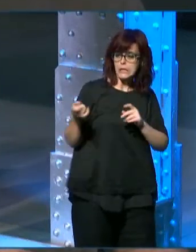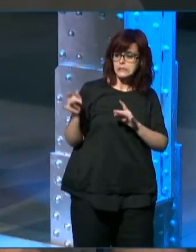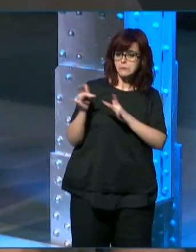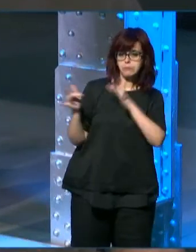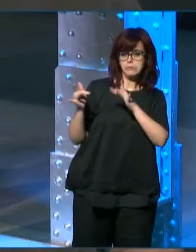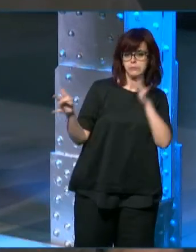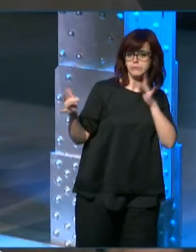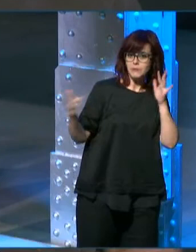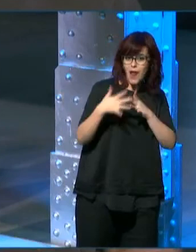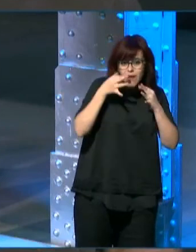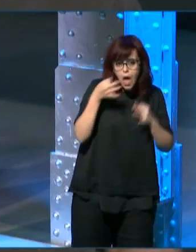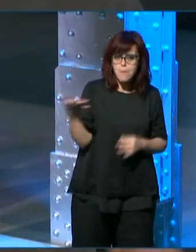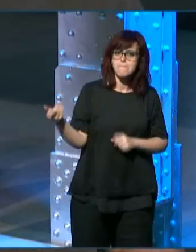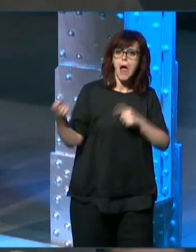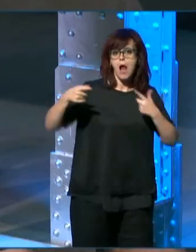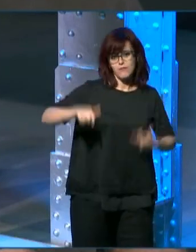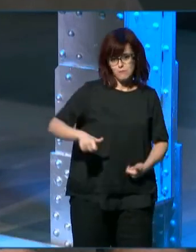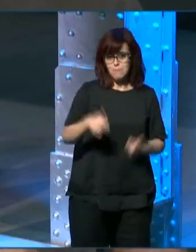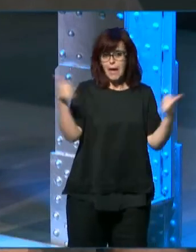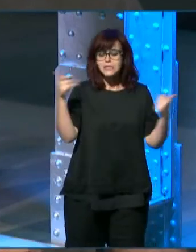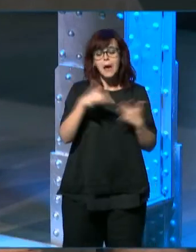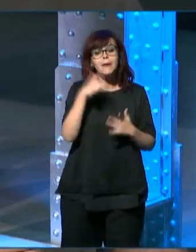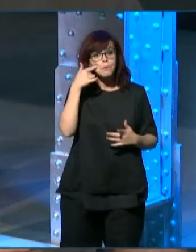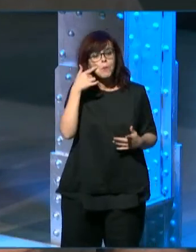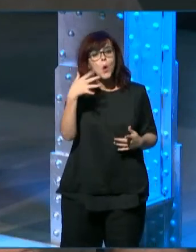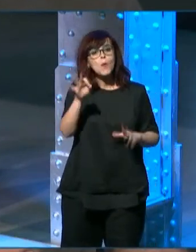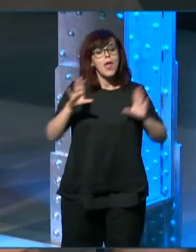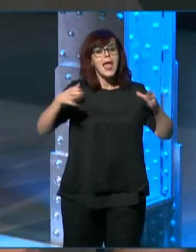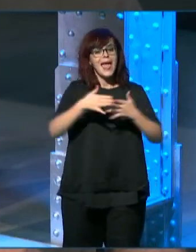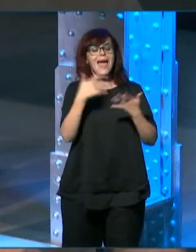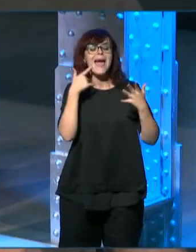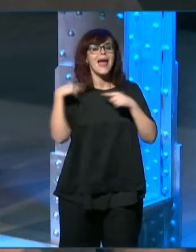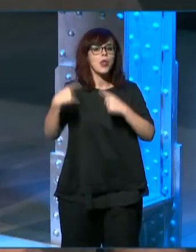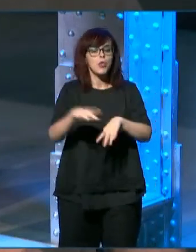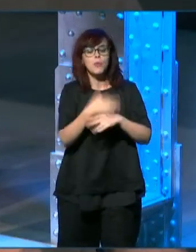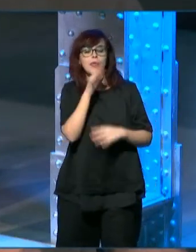creo que hay una mayor variedad de la que podía haber, no sé cuándo, pero vamos